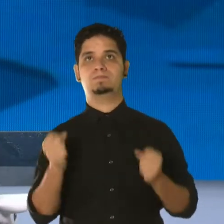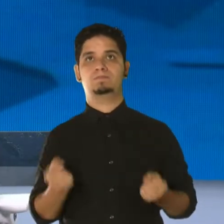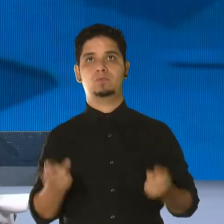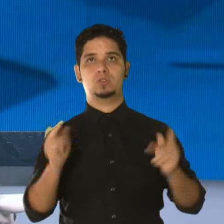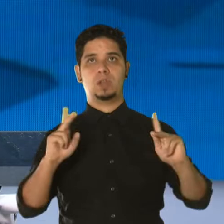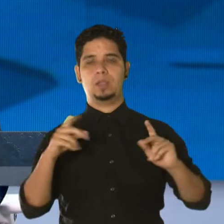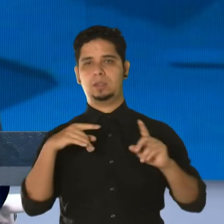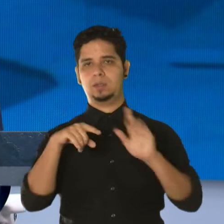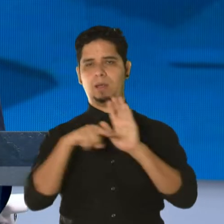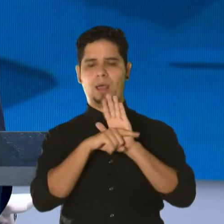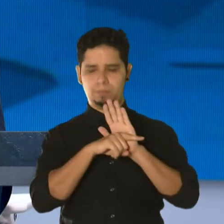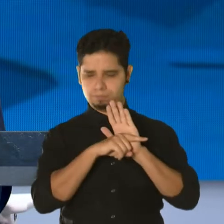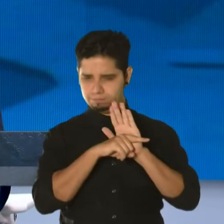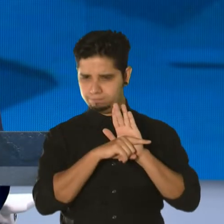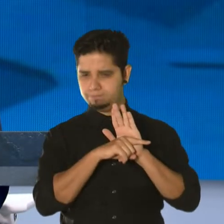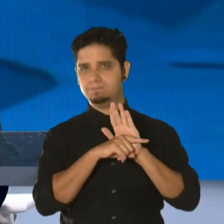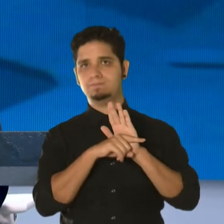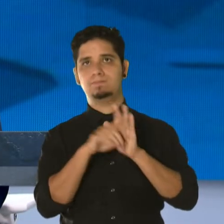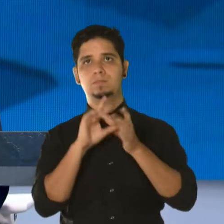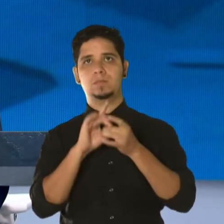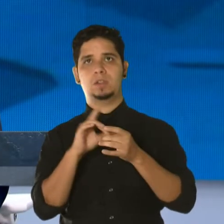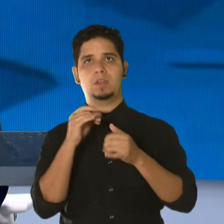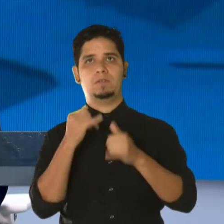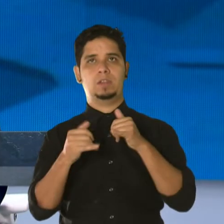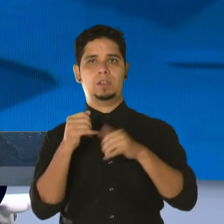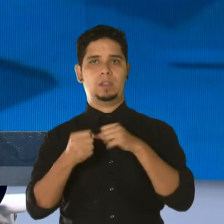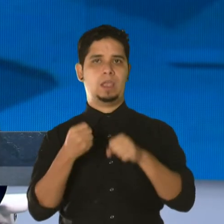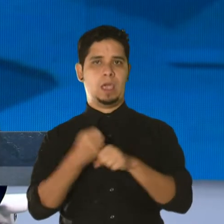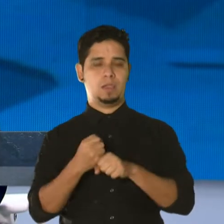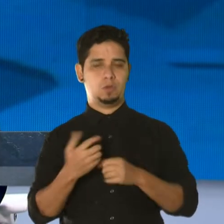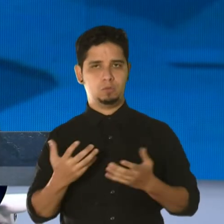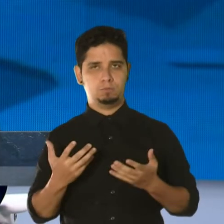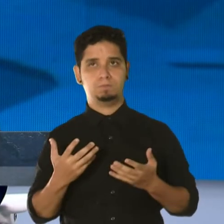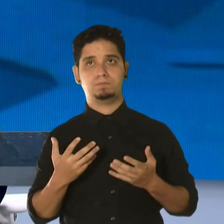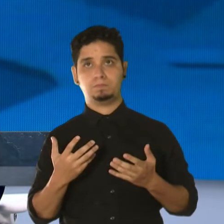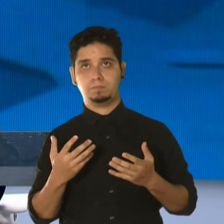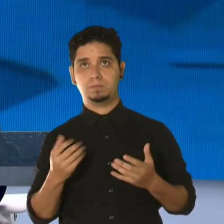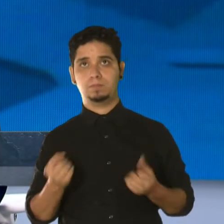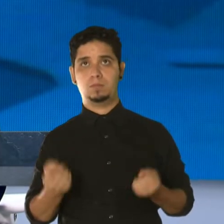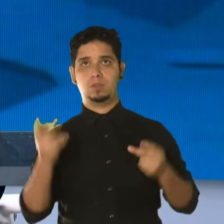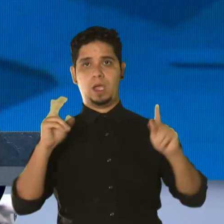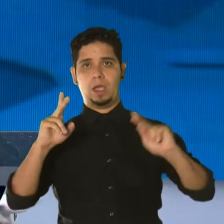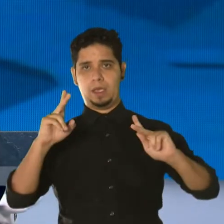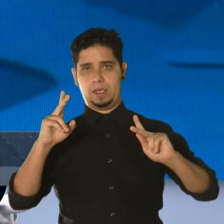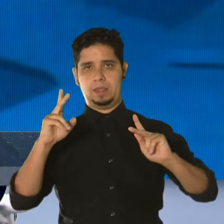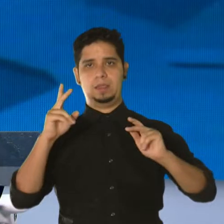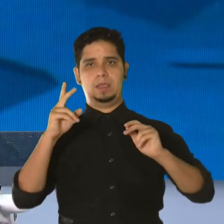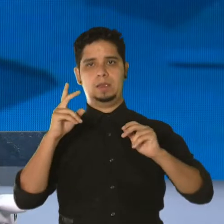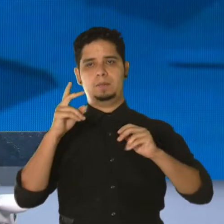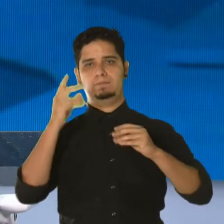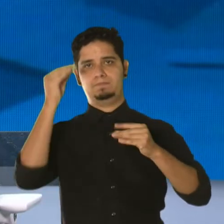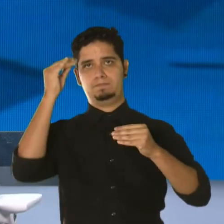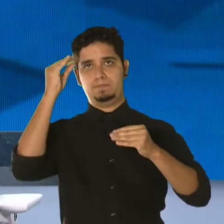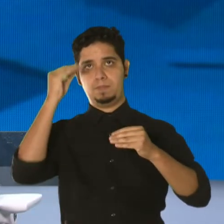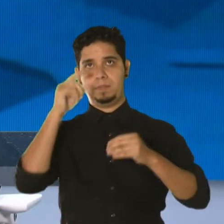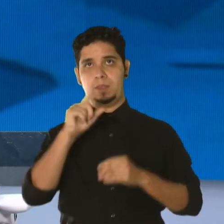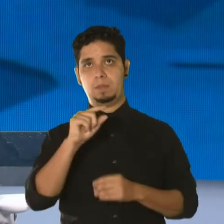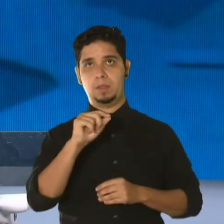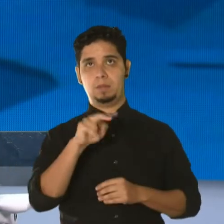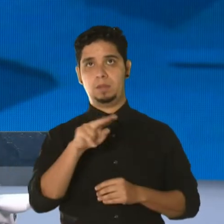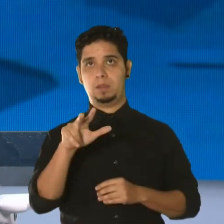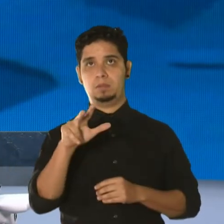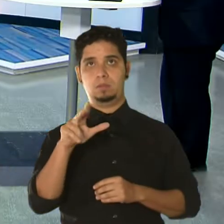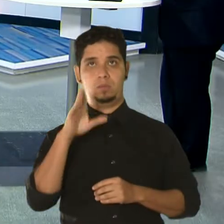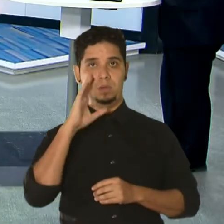bastante pesimista sobre el fin de año, y inclusive hay muchos analistas que piensan que el 2023 puede ser un año